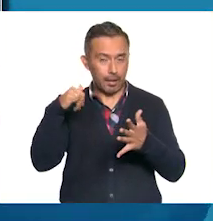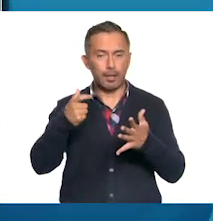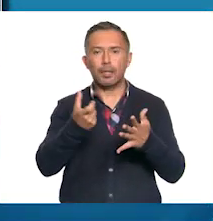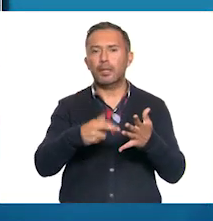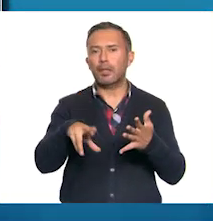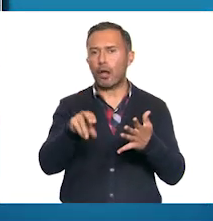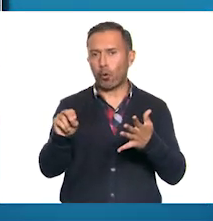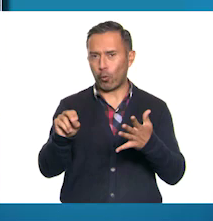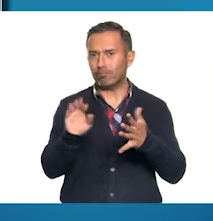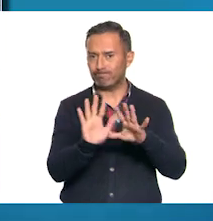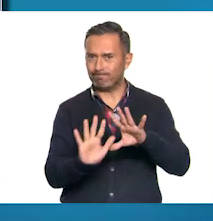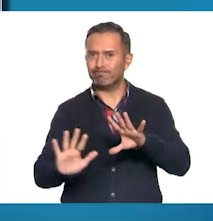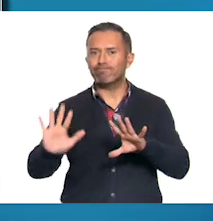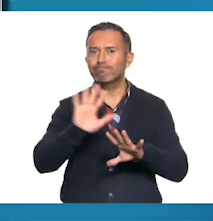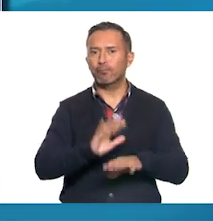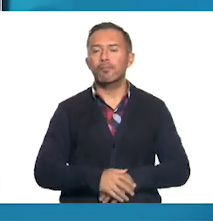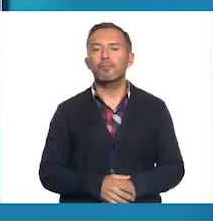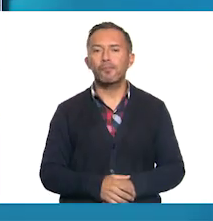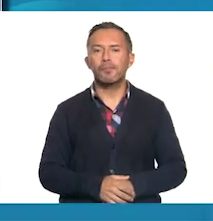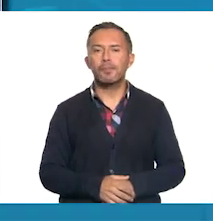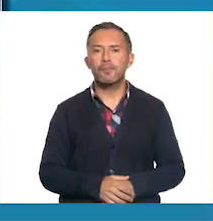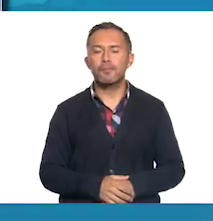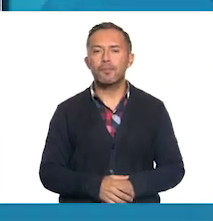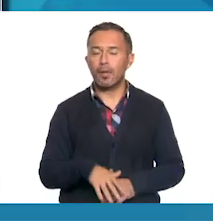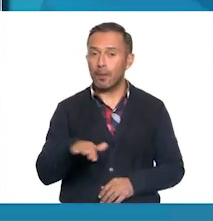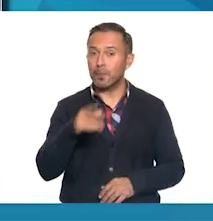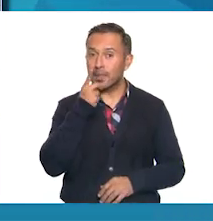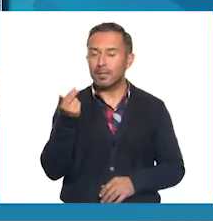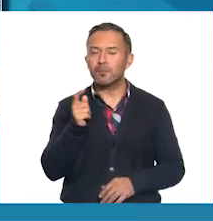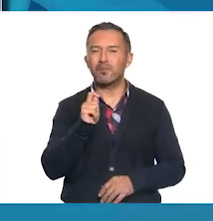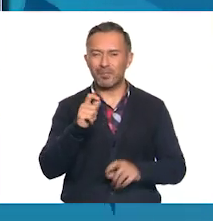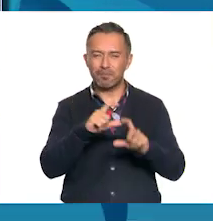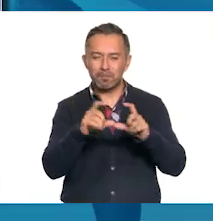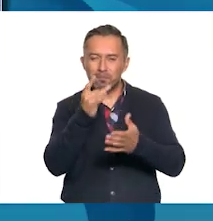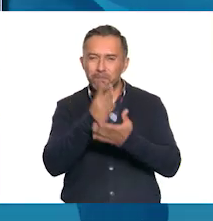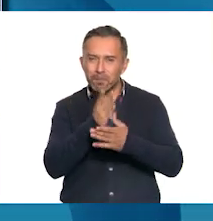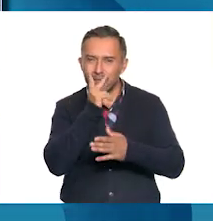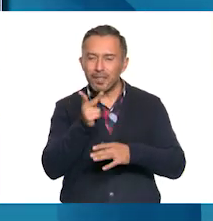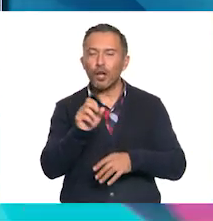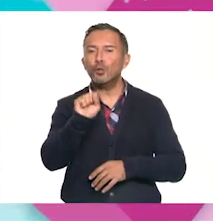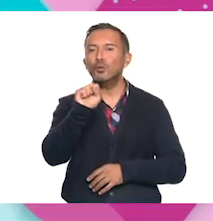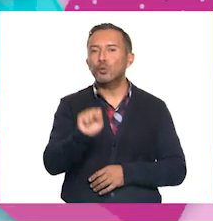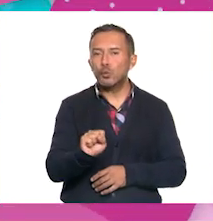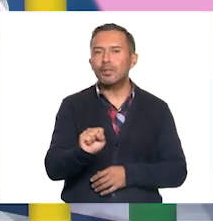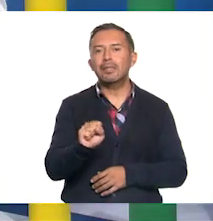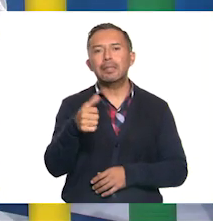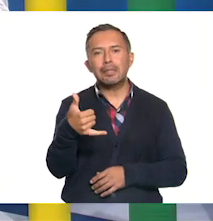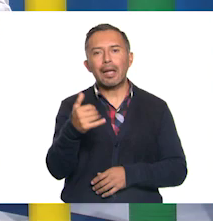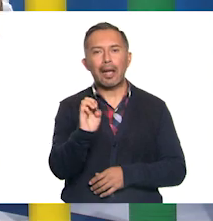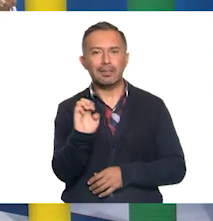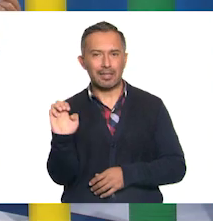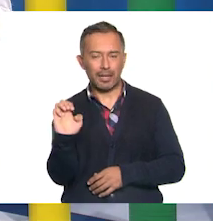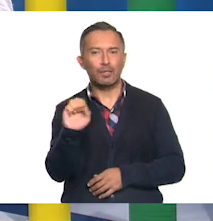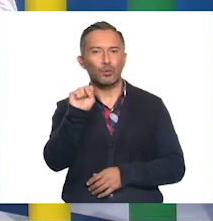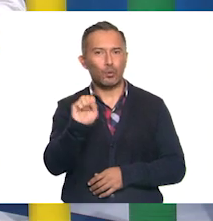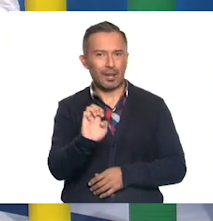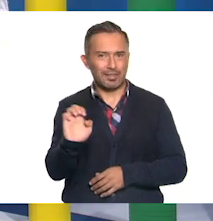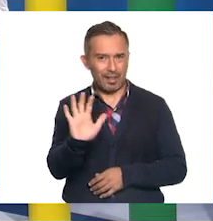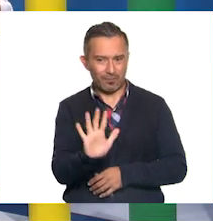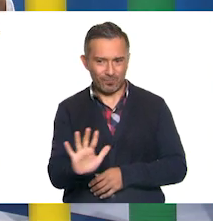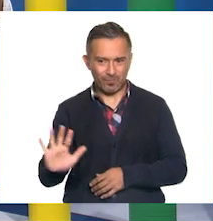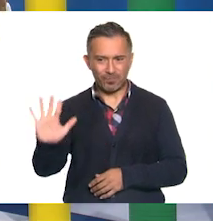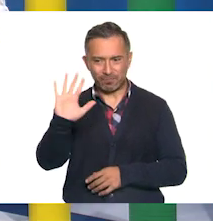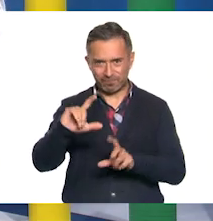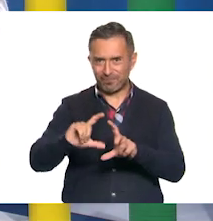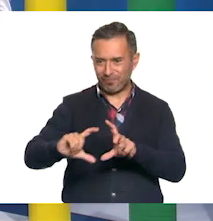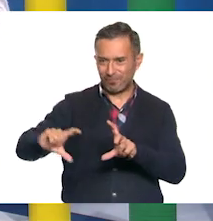Roo. Como su nombre indica, considera el sur y este del país. ¿Me ayudan con la interpretación de los